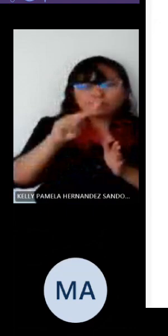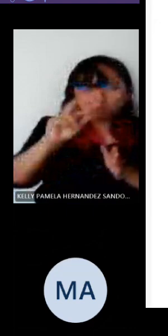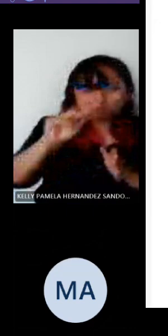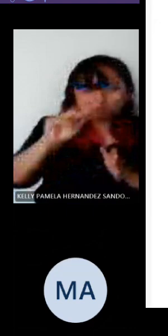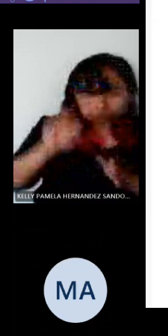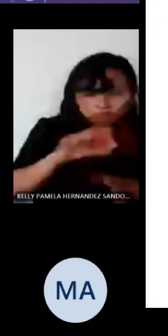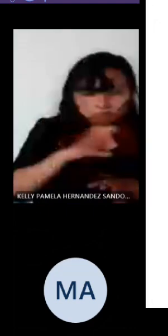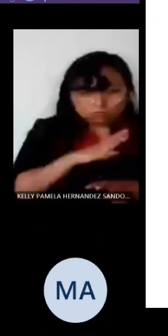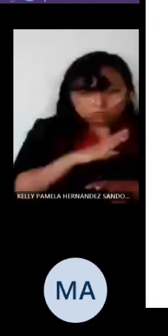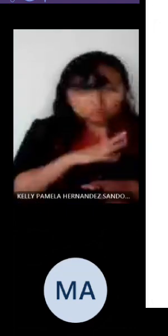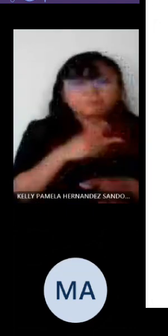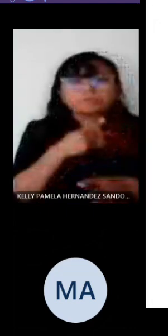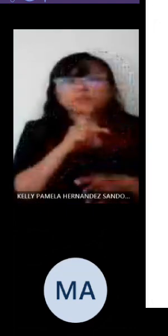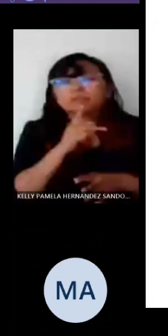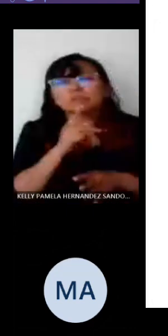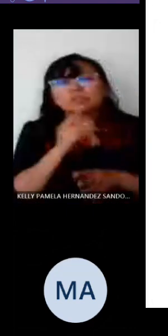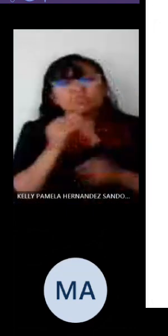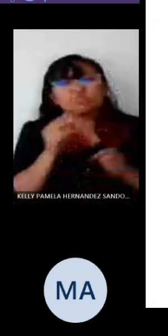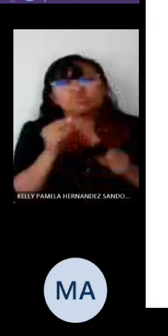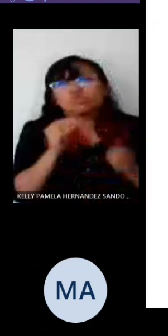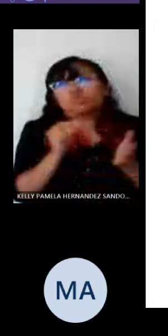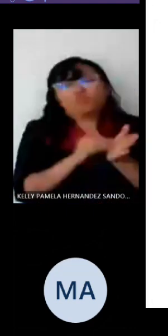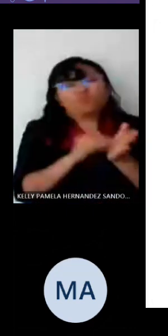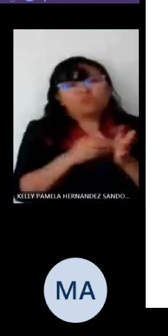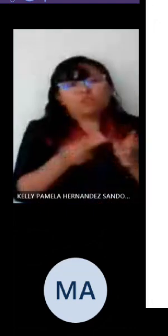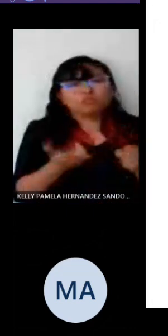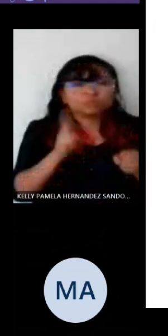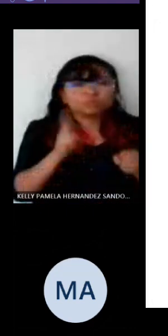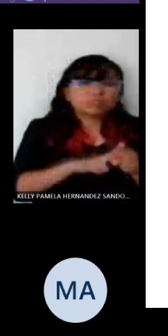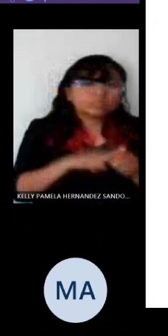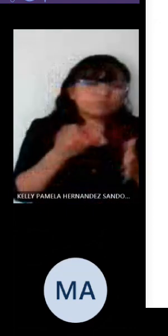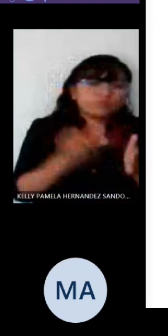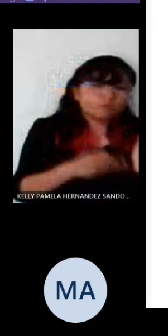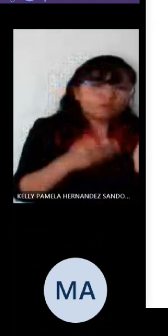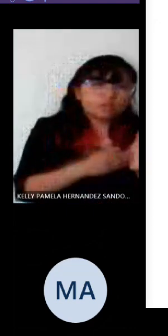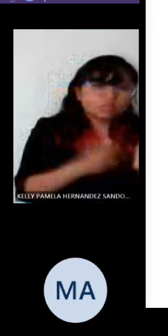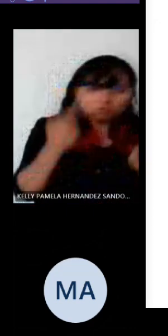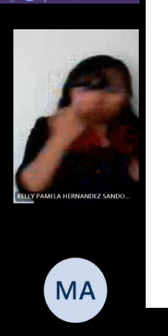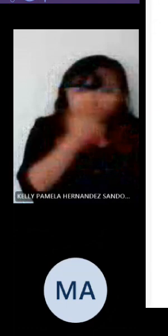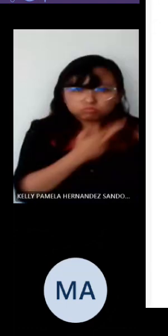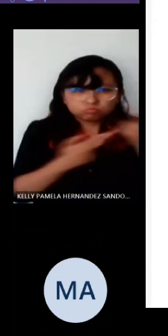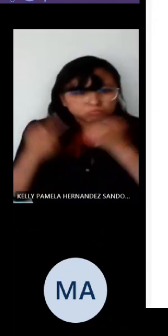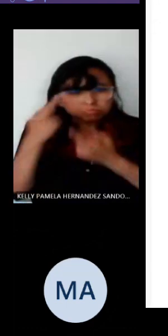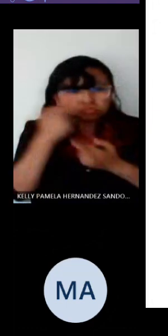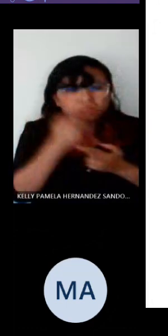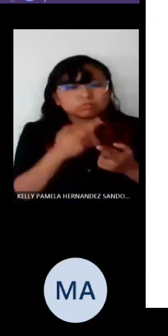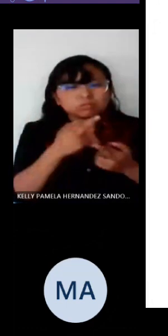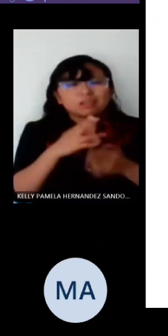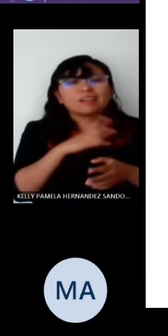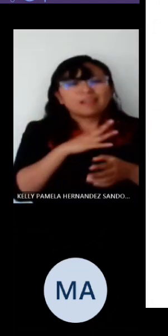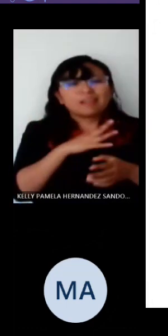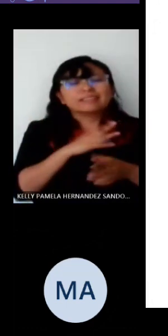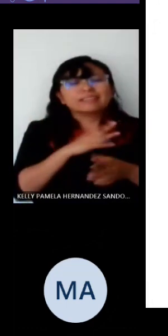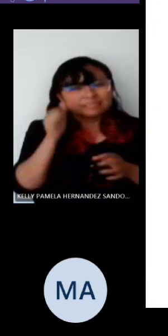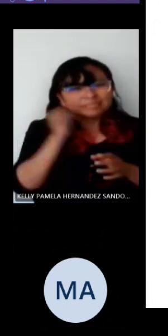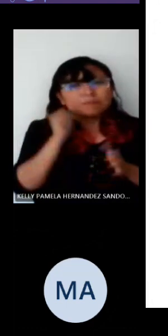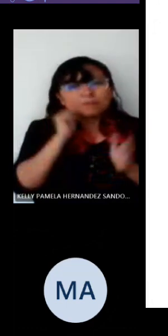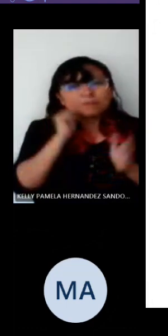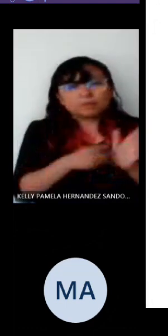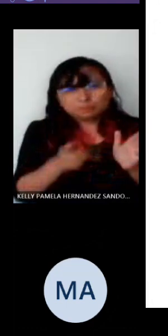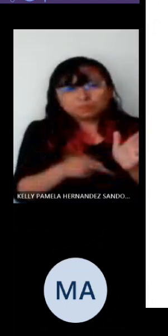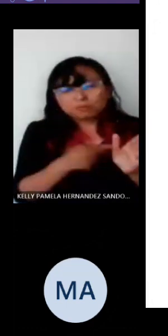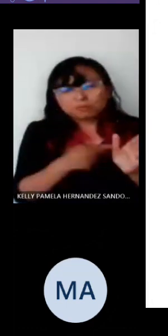abordando adecuadamente en los hospitales y como parte de los tamizajes y que puede ser una causa muy frecuente, sobre todo en nuestro